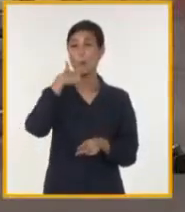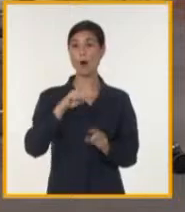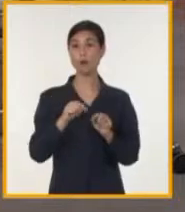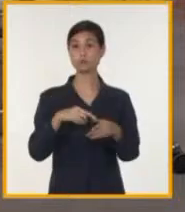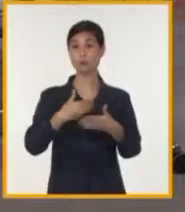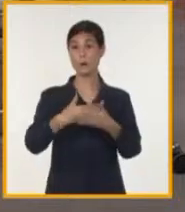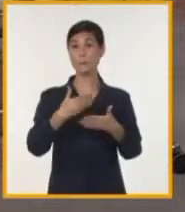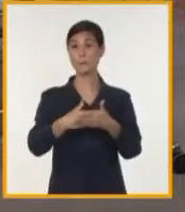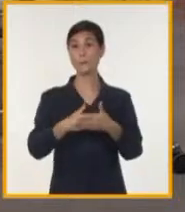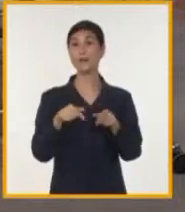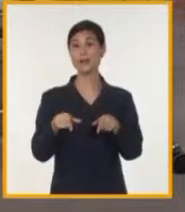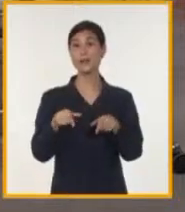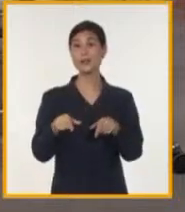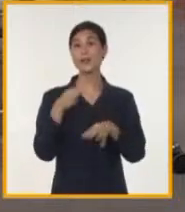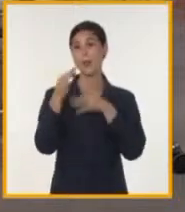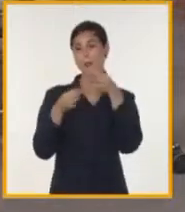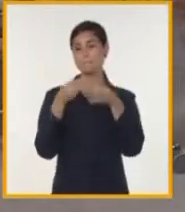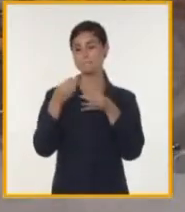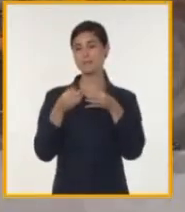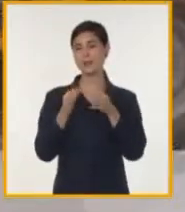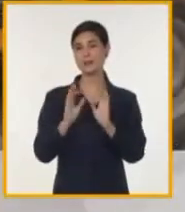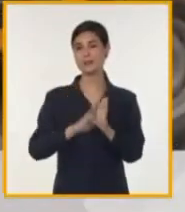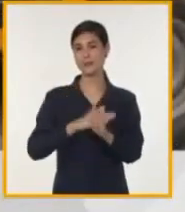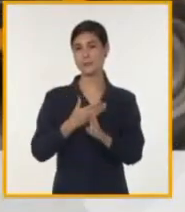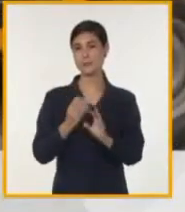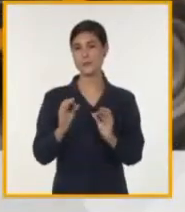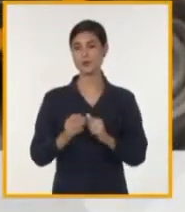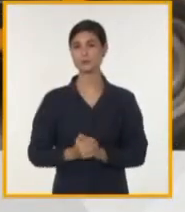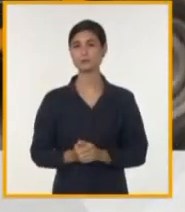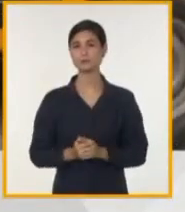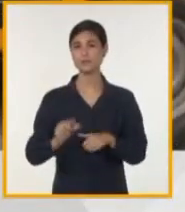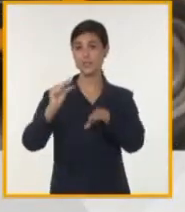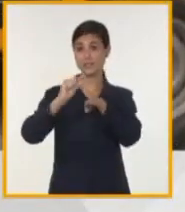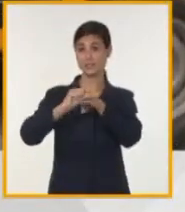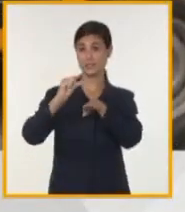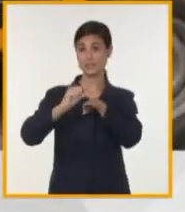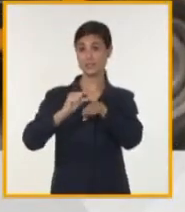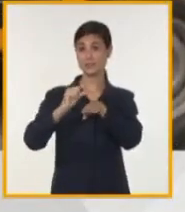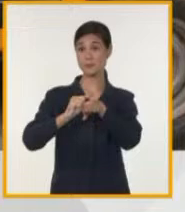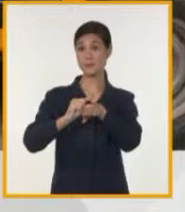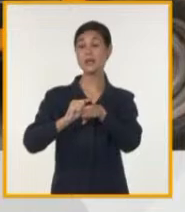de la mesa de hoy, donde realiza varios servicios. Está el servicio de alto confort, que es